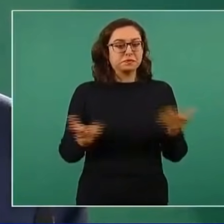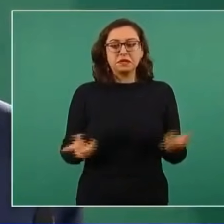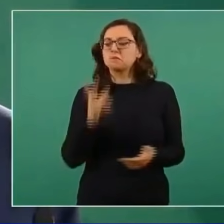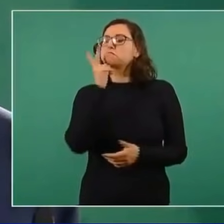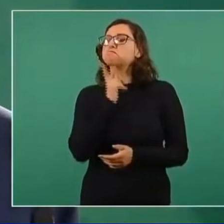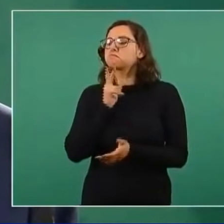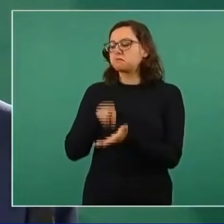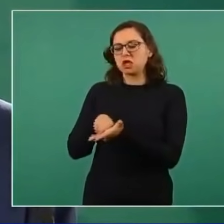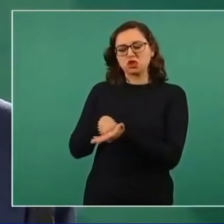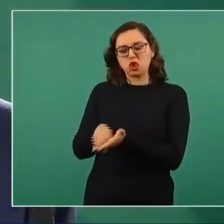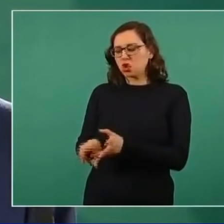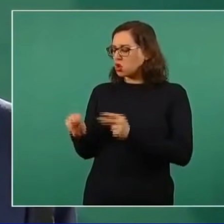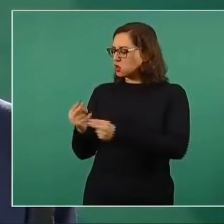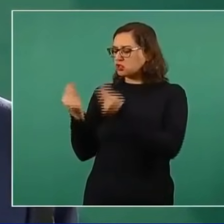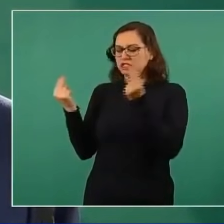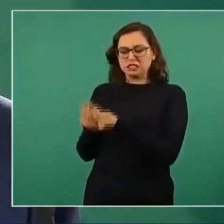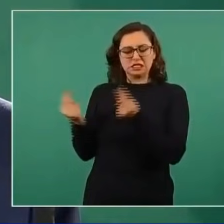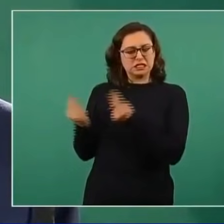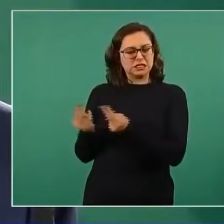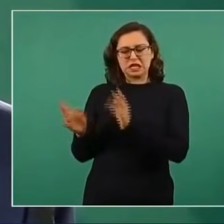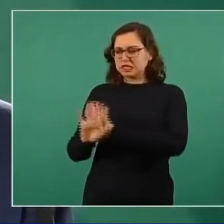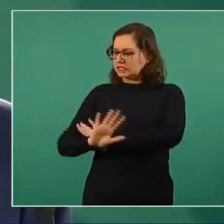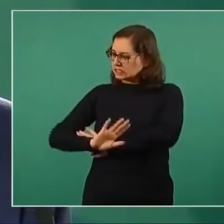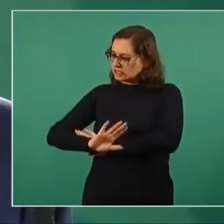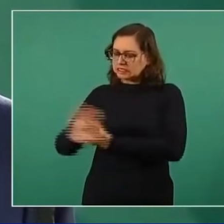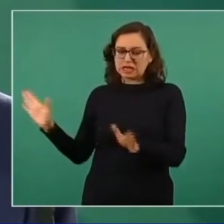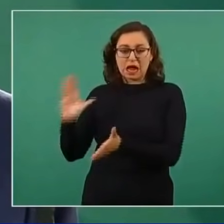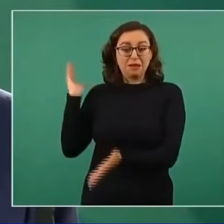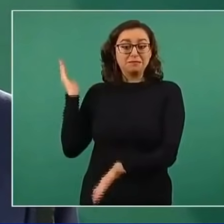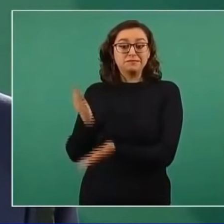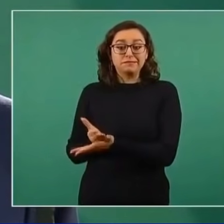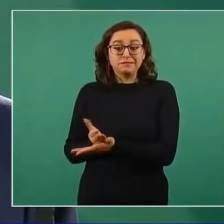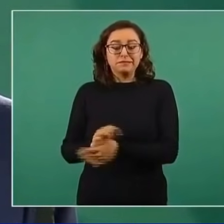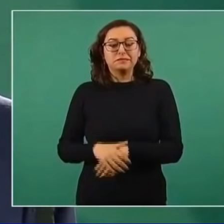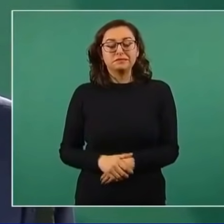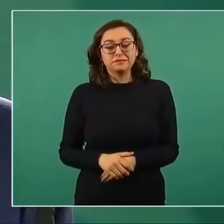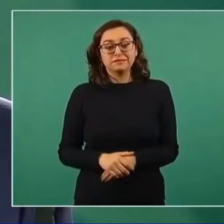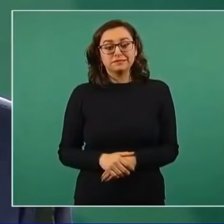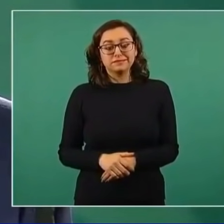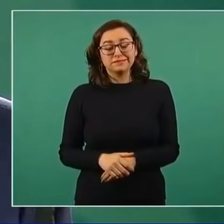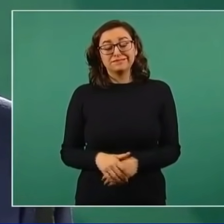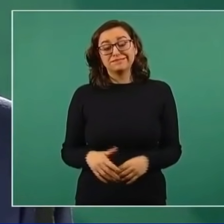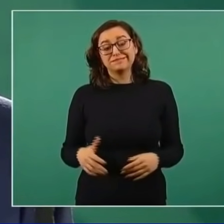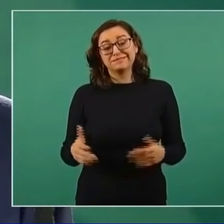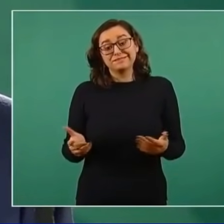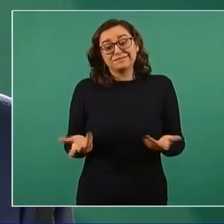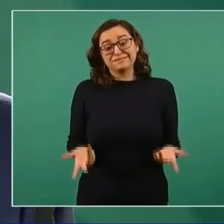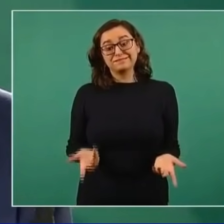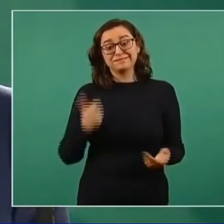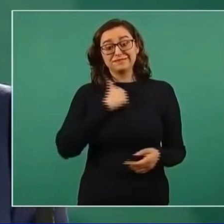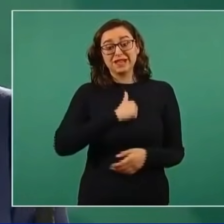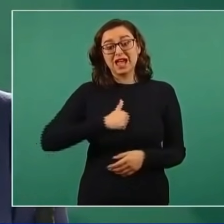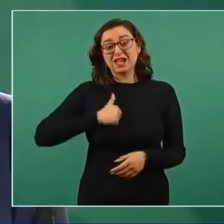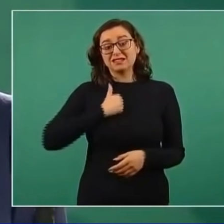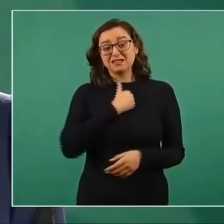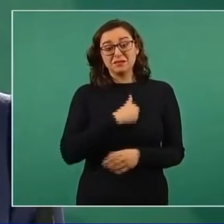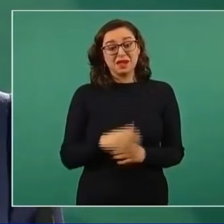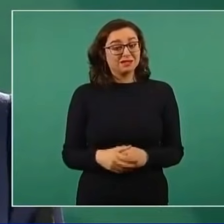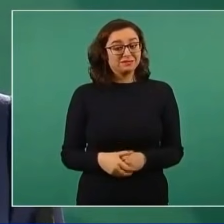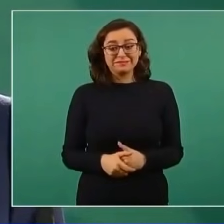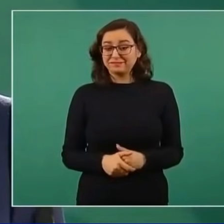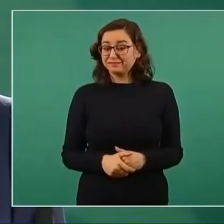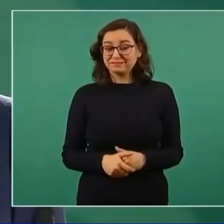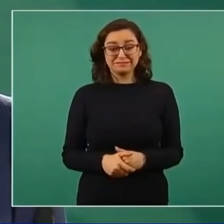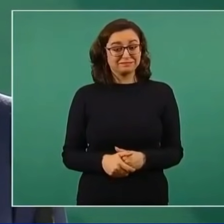el petróleo hacia el futuro. Desgraciadamente, va a transcurrir